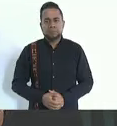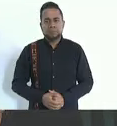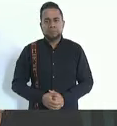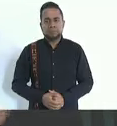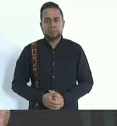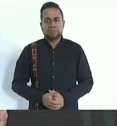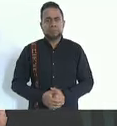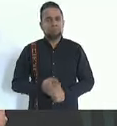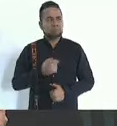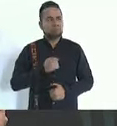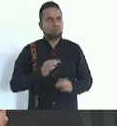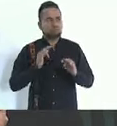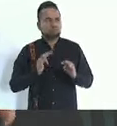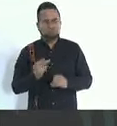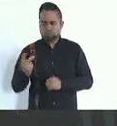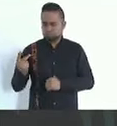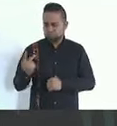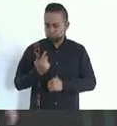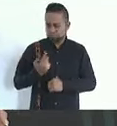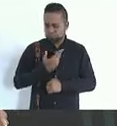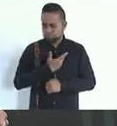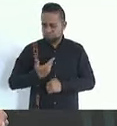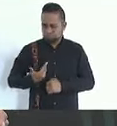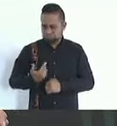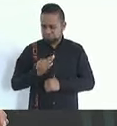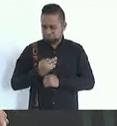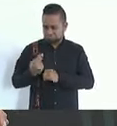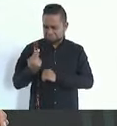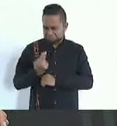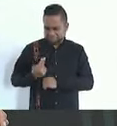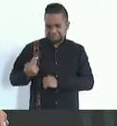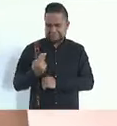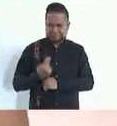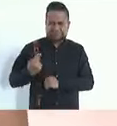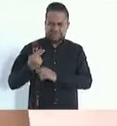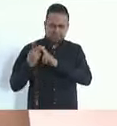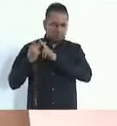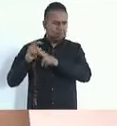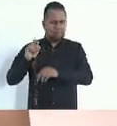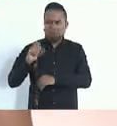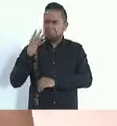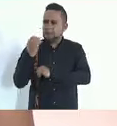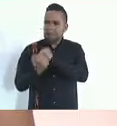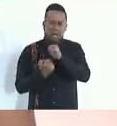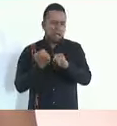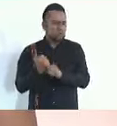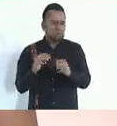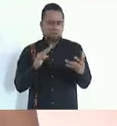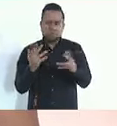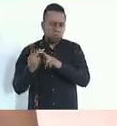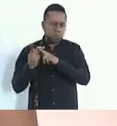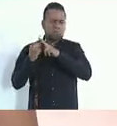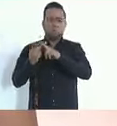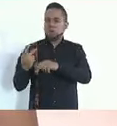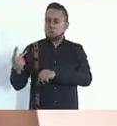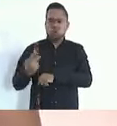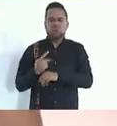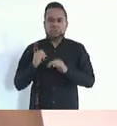Vengo caminando con el presidente desde hace 24 años, por lo menos. Pero en